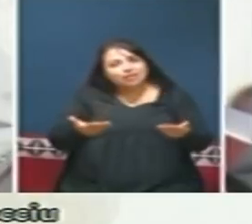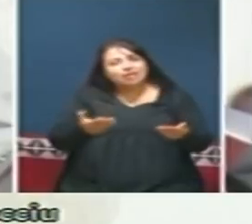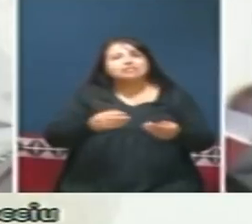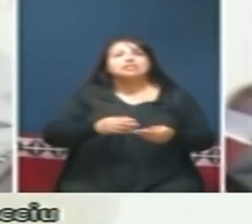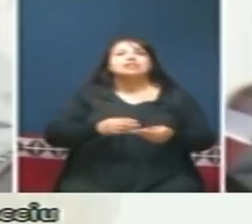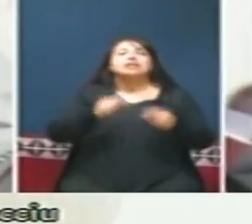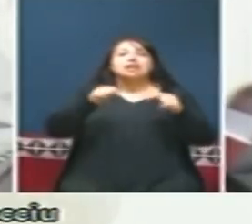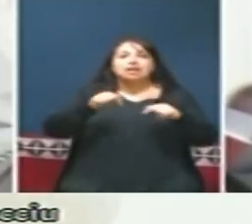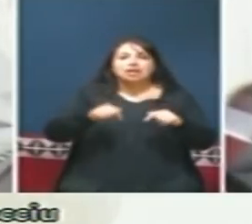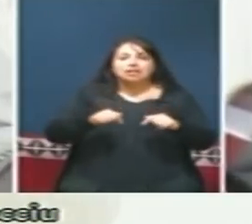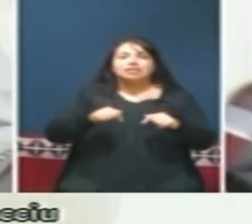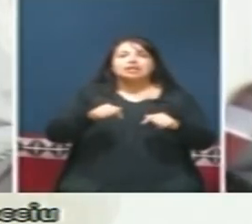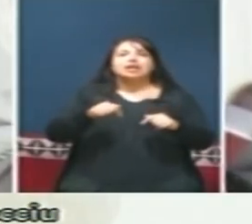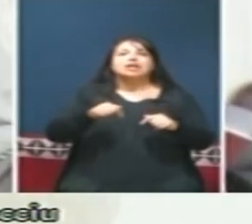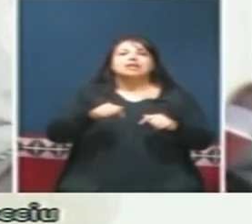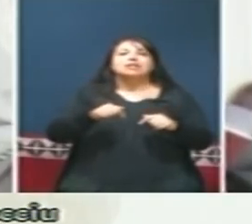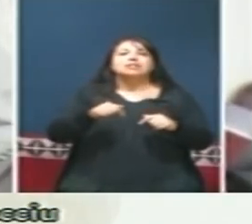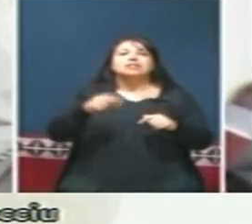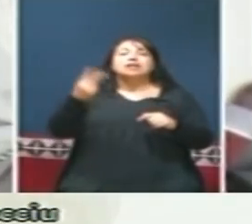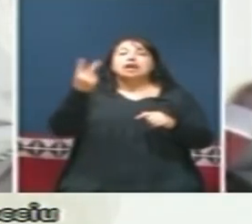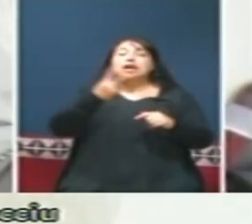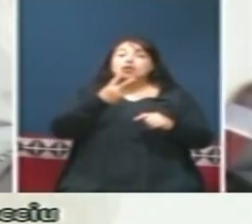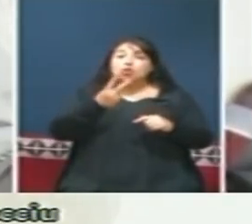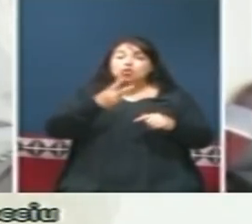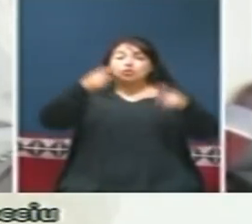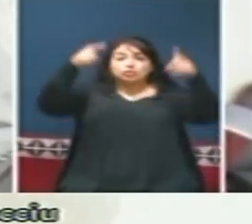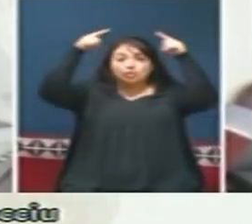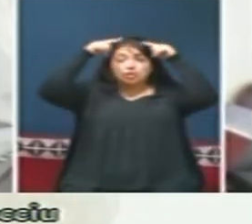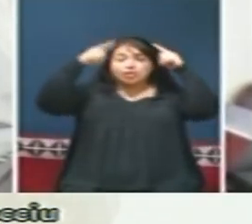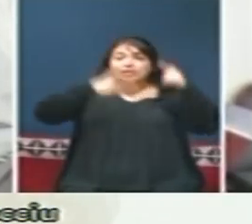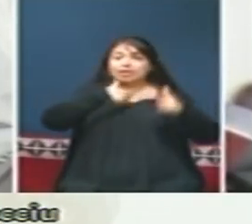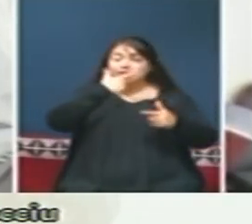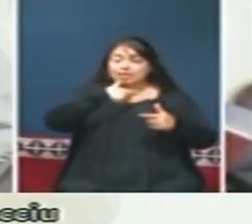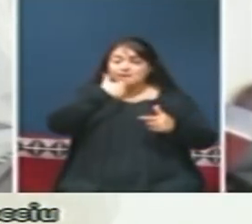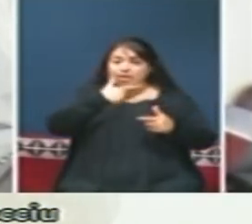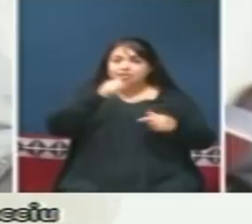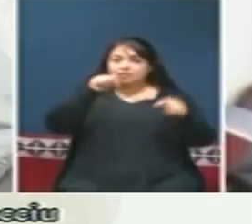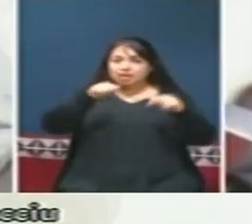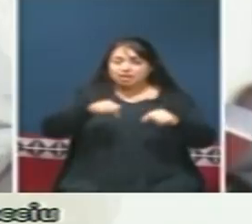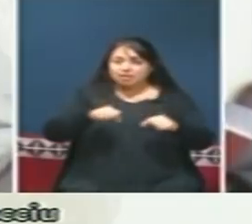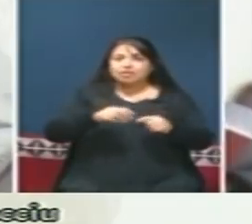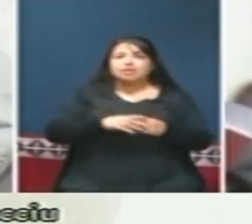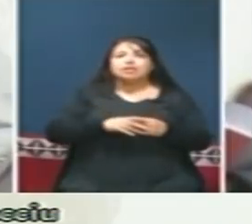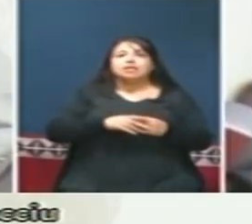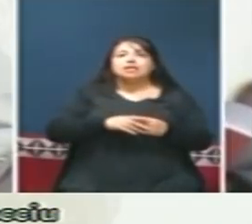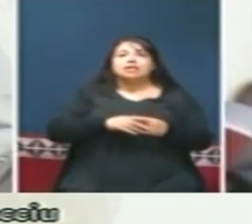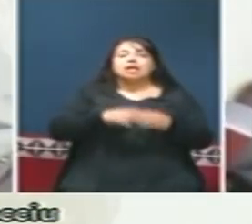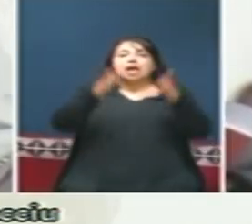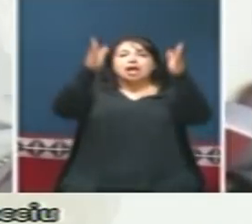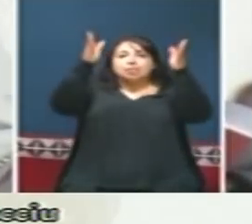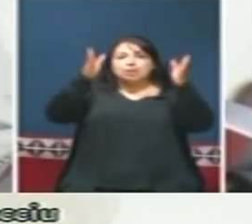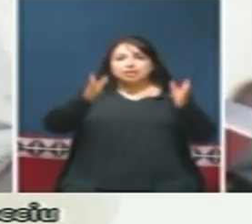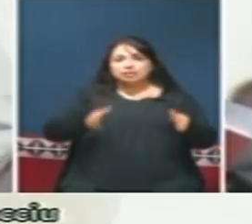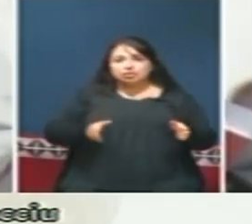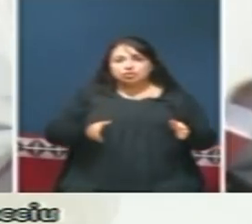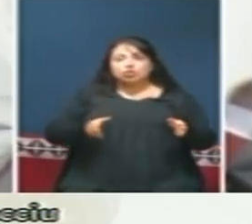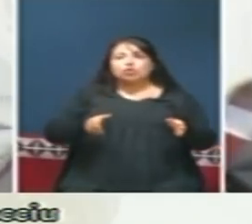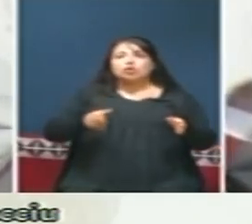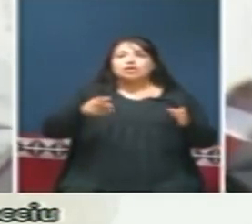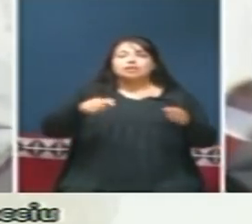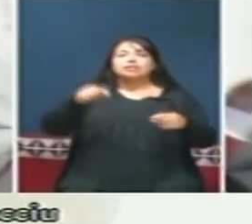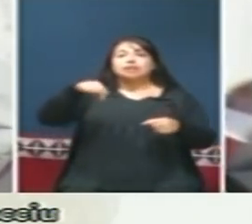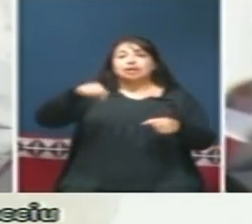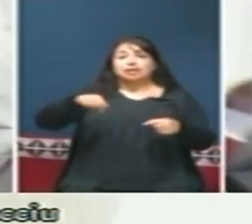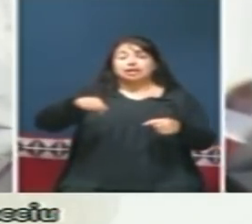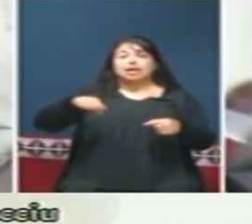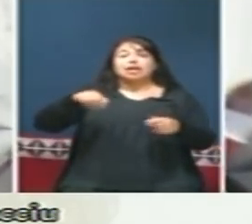en particular a los dos cardinales Poli y Villalba, al pastor de esta diócesis de La Rioja, su